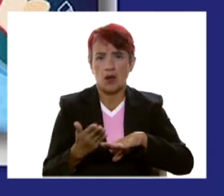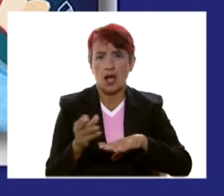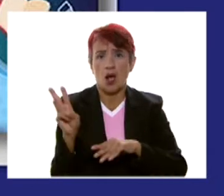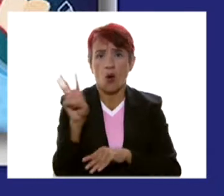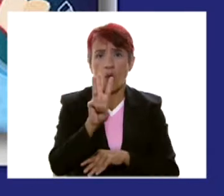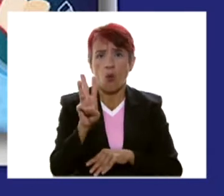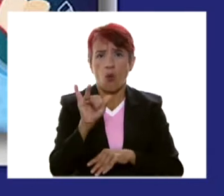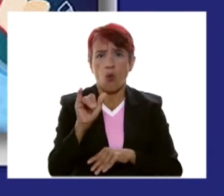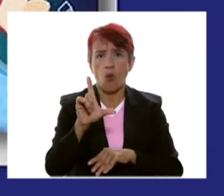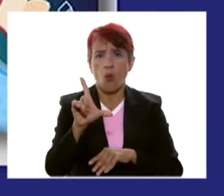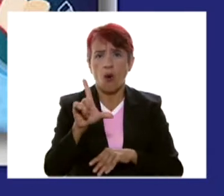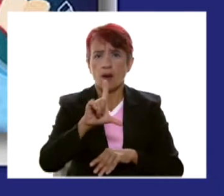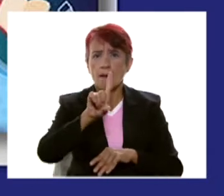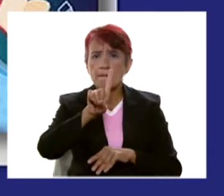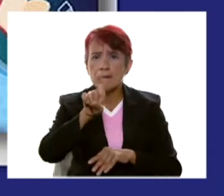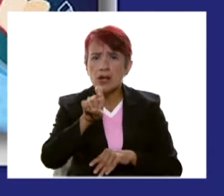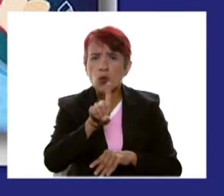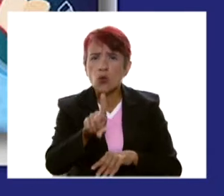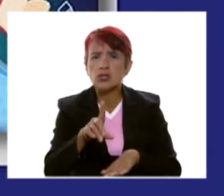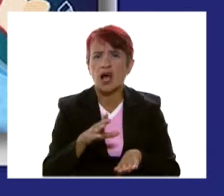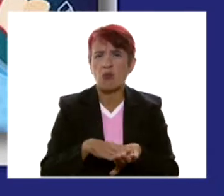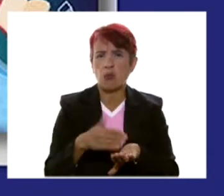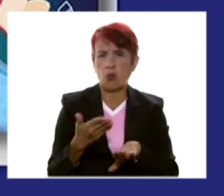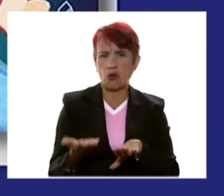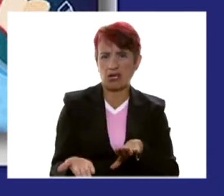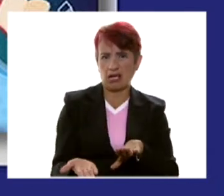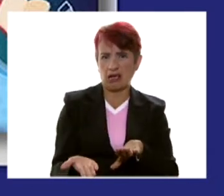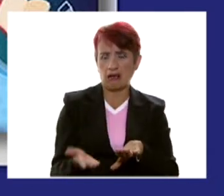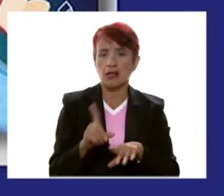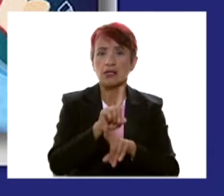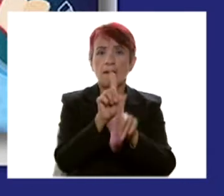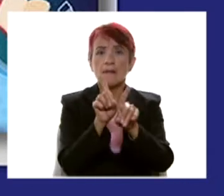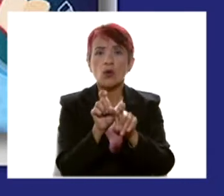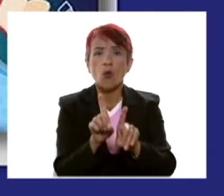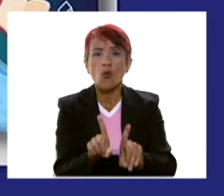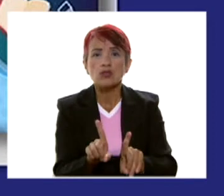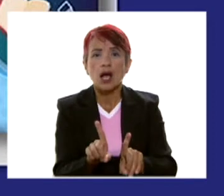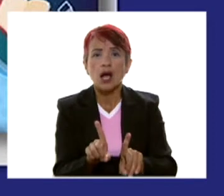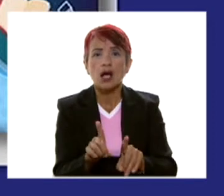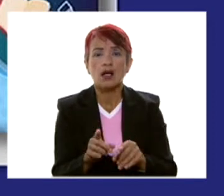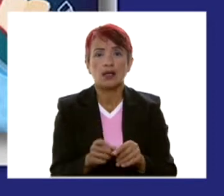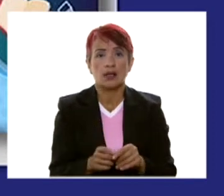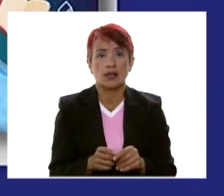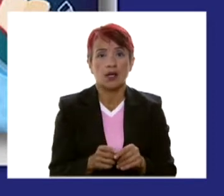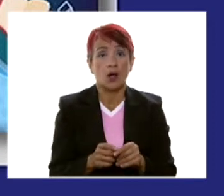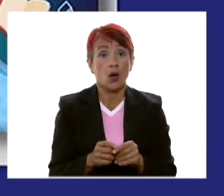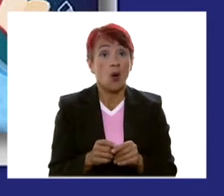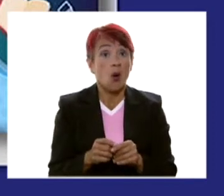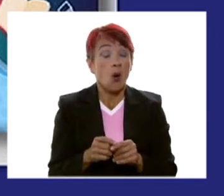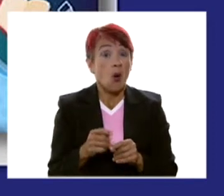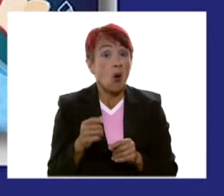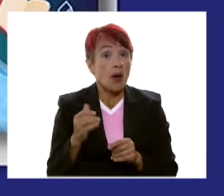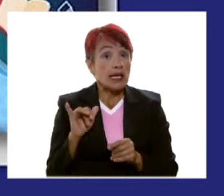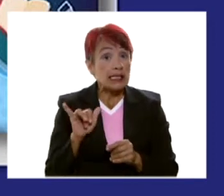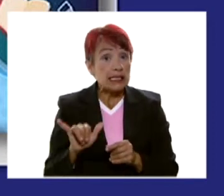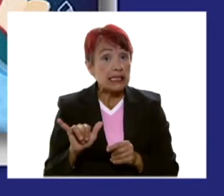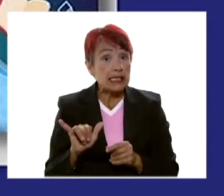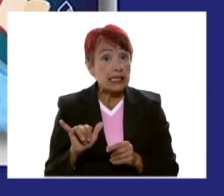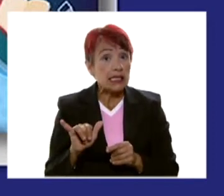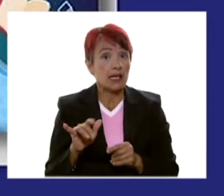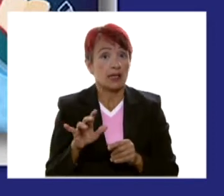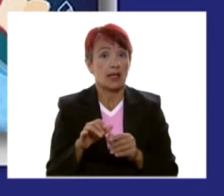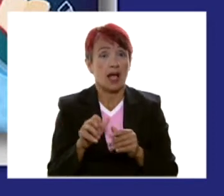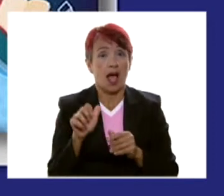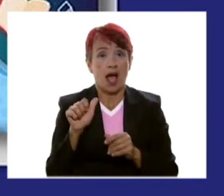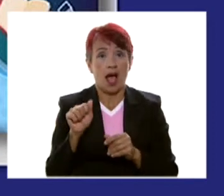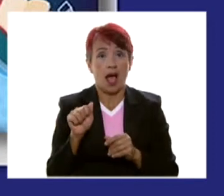hacemos preguntas que utilizamos why. ¿Okay? Y cuando tenemos normalmente una respuesta